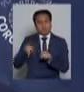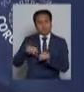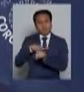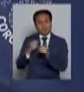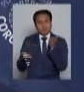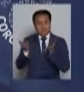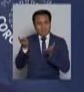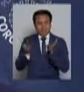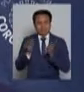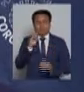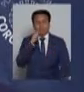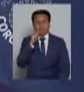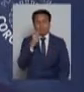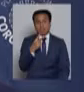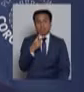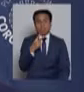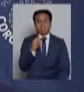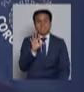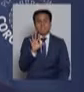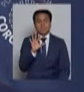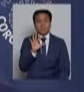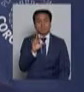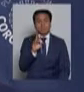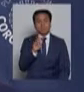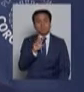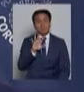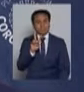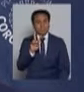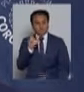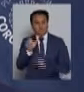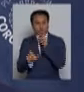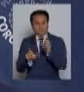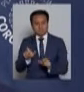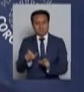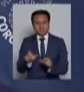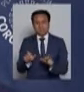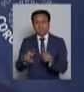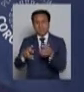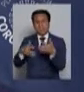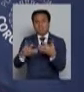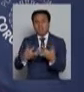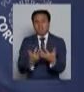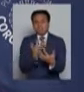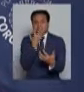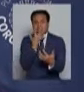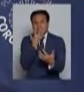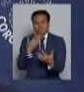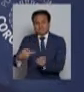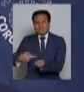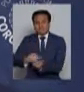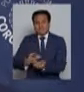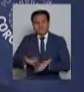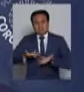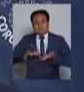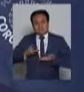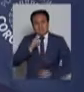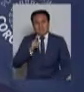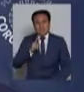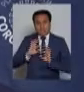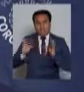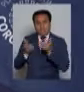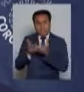anteriores, de los cuales 252 están conectados a un ventilador mecánico, y su equipo